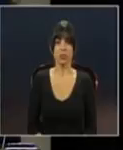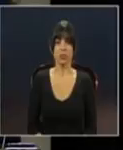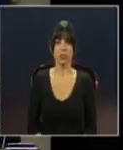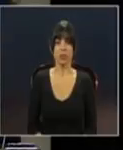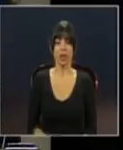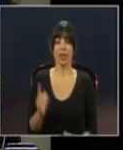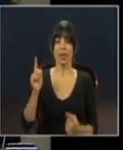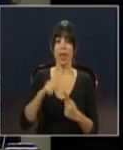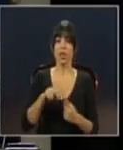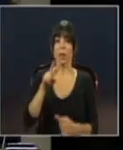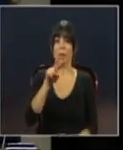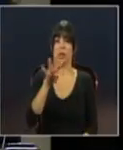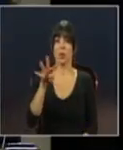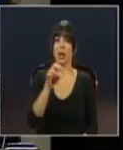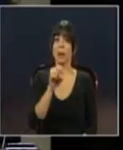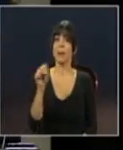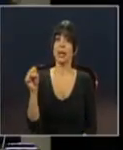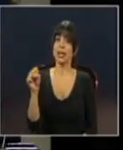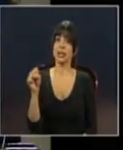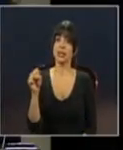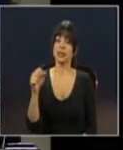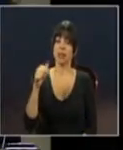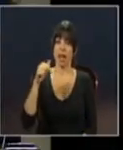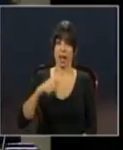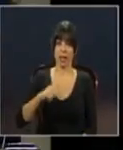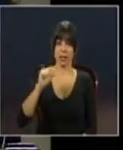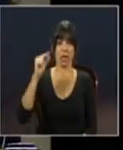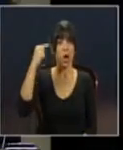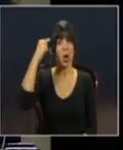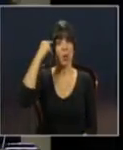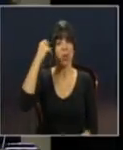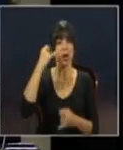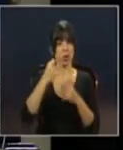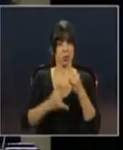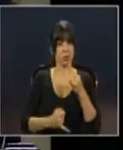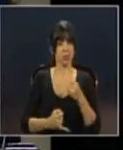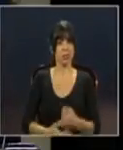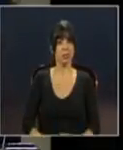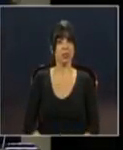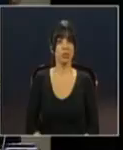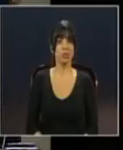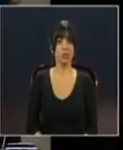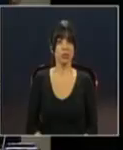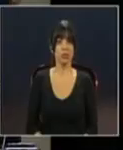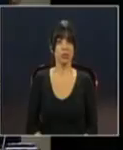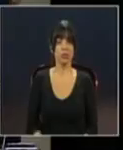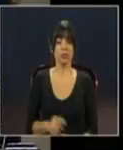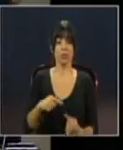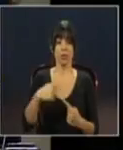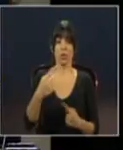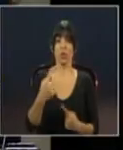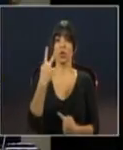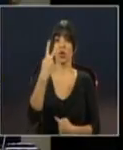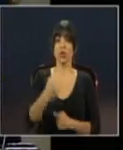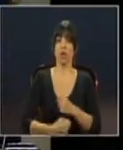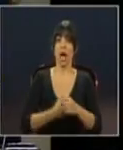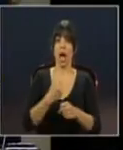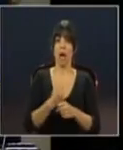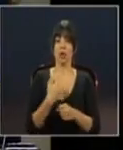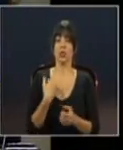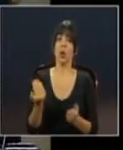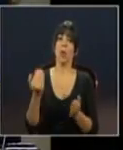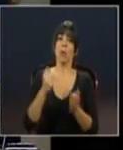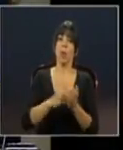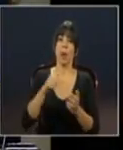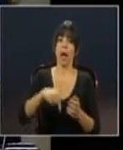dentro de 24 meses, esta administración llegará a su fin. En 2 años, volveré por